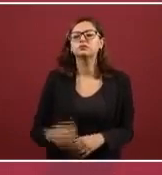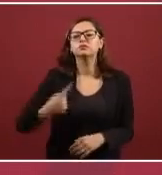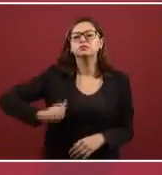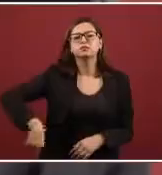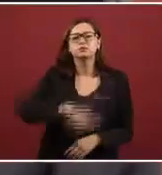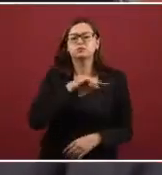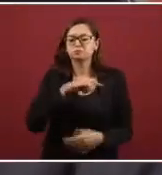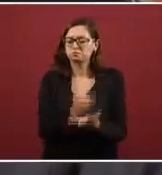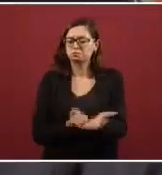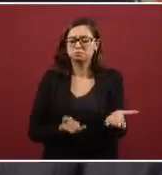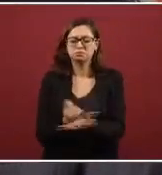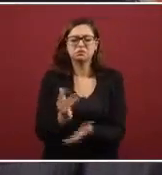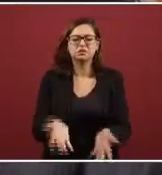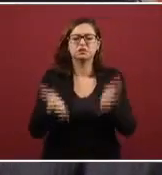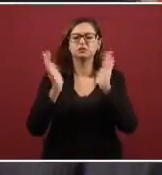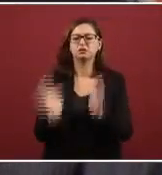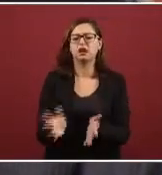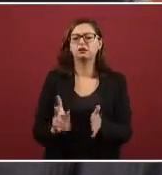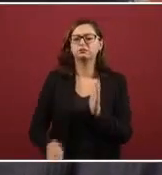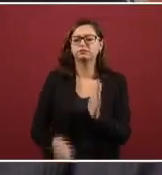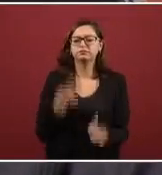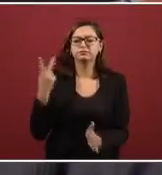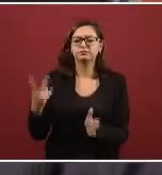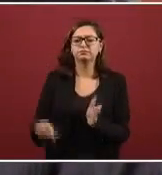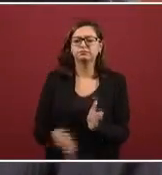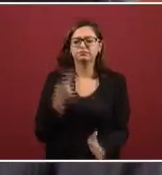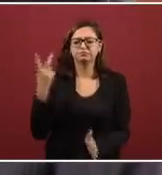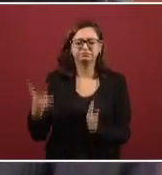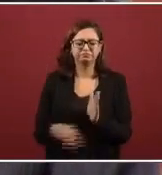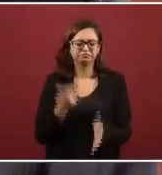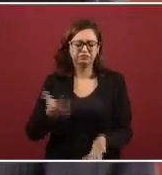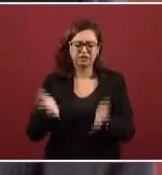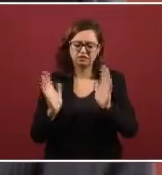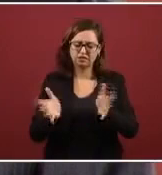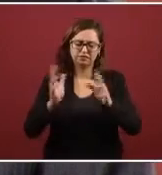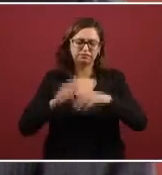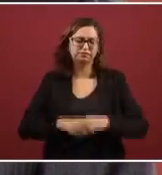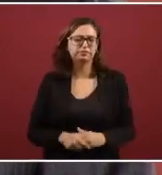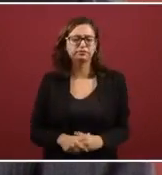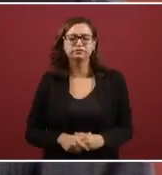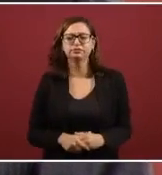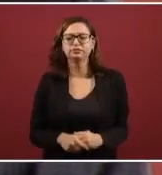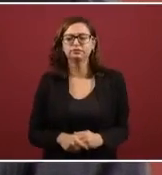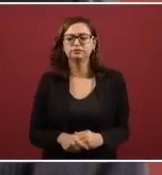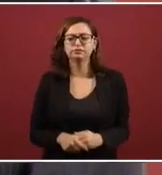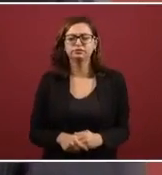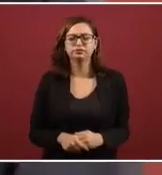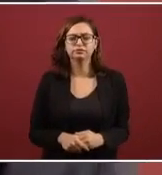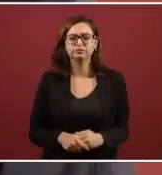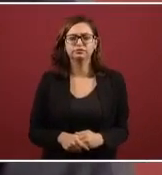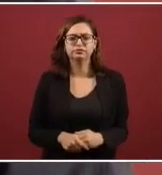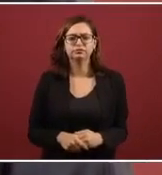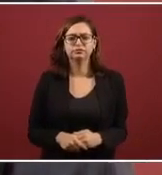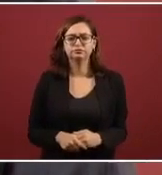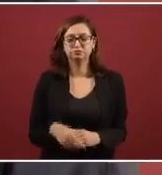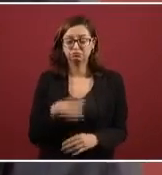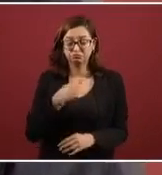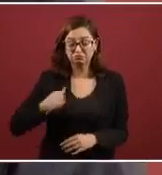expresado en varias ocasiones. Nosotros no vamos a